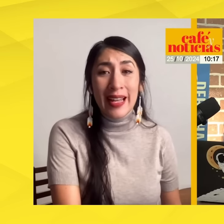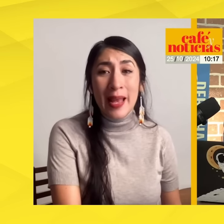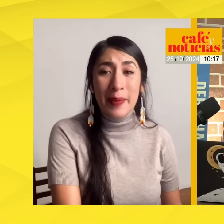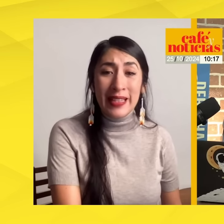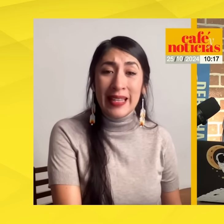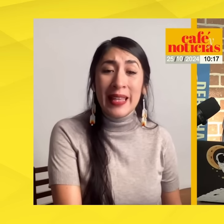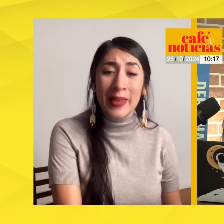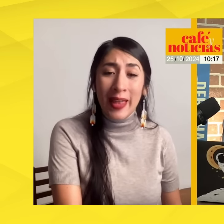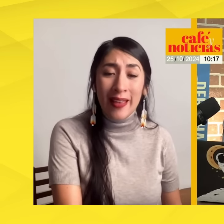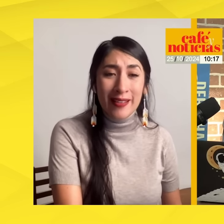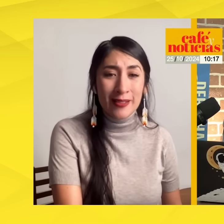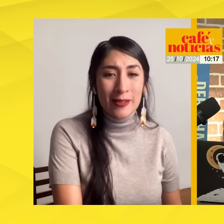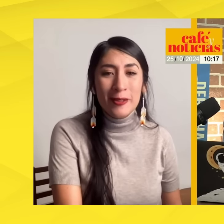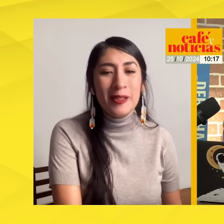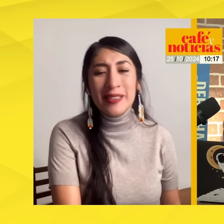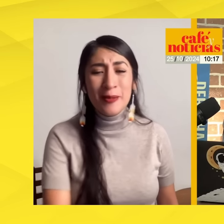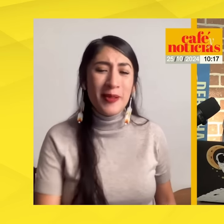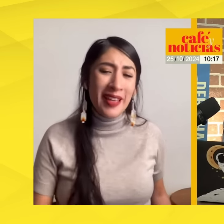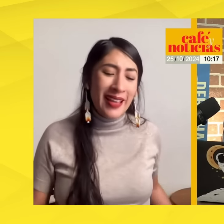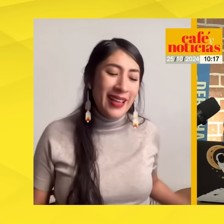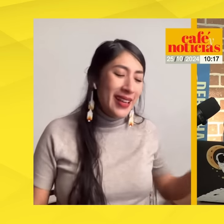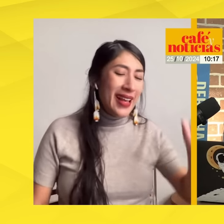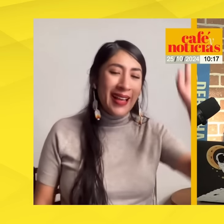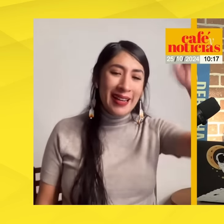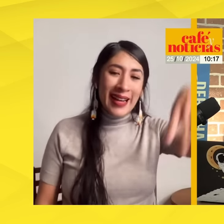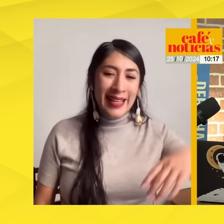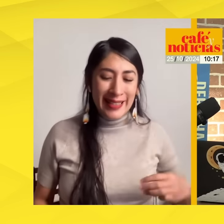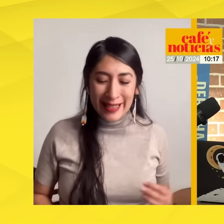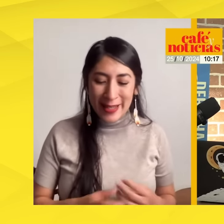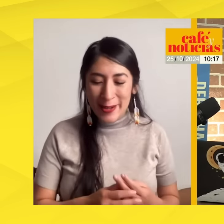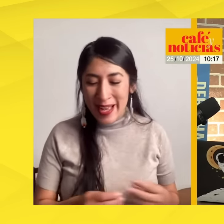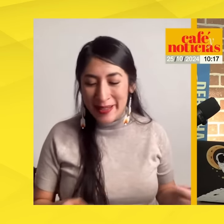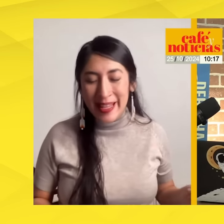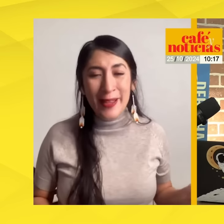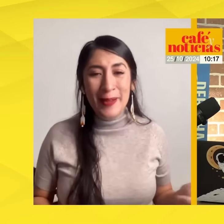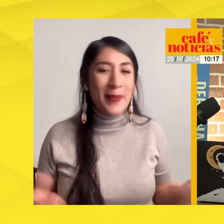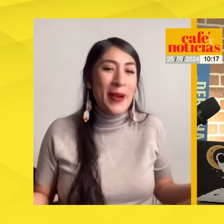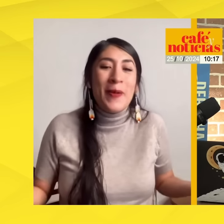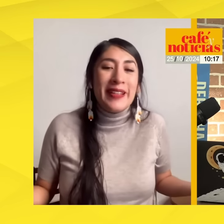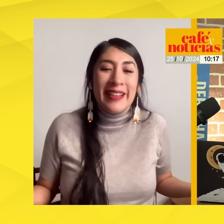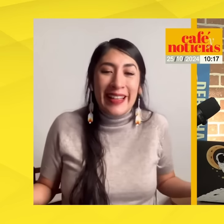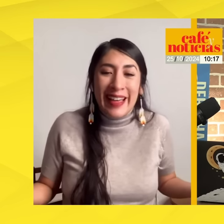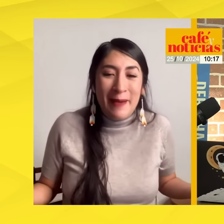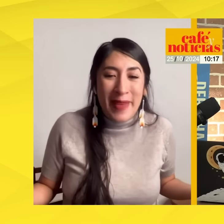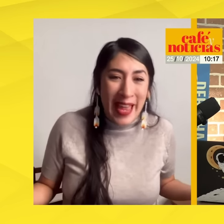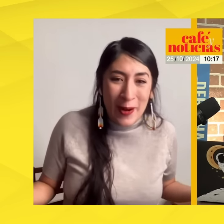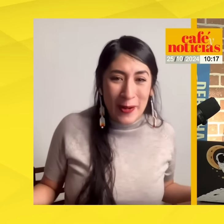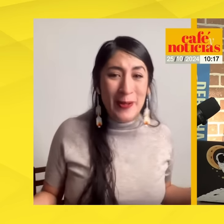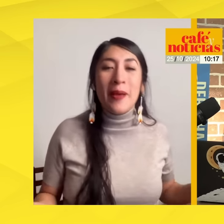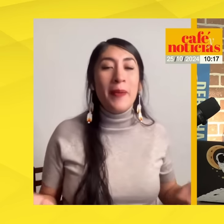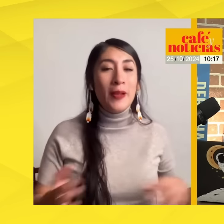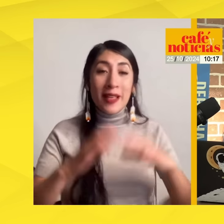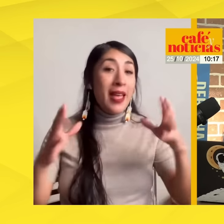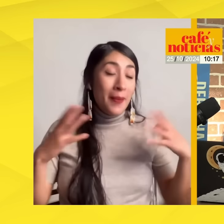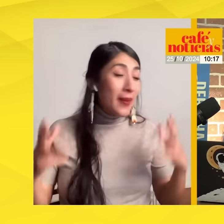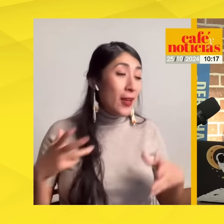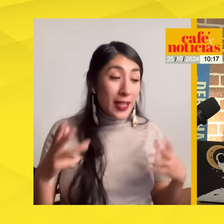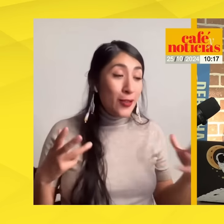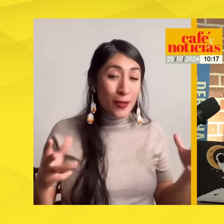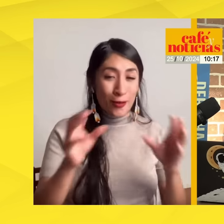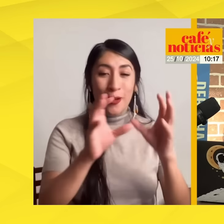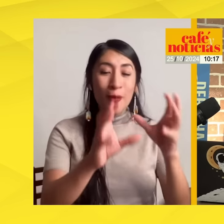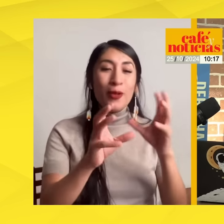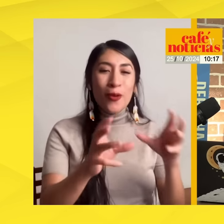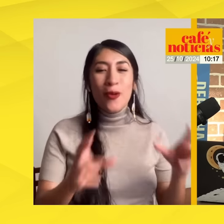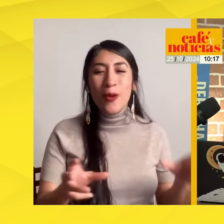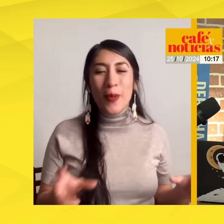decir la presidente o sea es como de Ay Relájese señora tarde o temprano va a tener que cambiarlo no O sea pero o